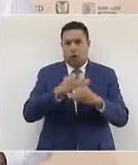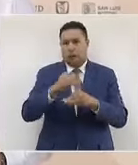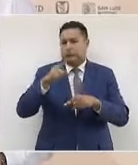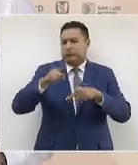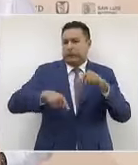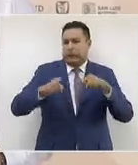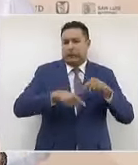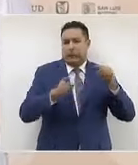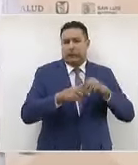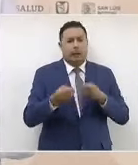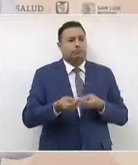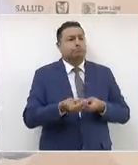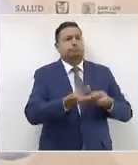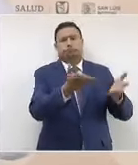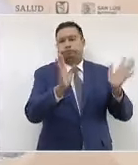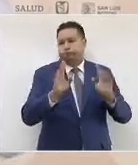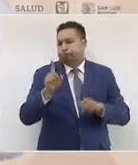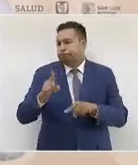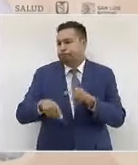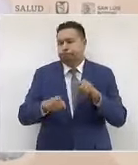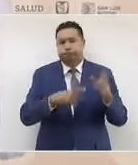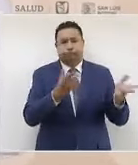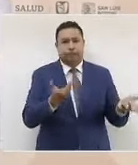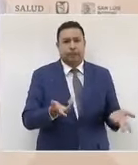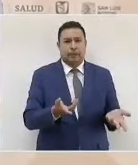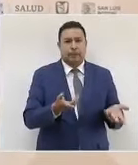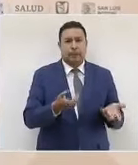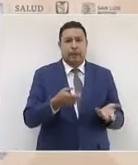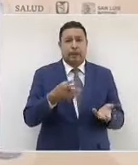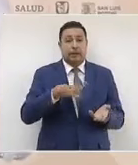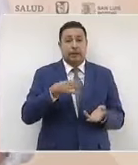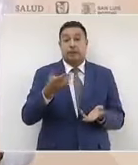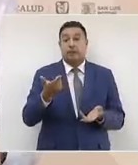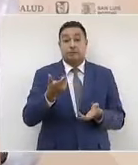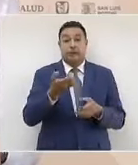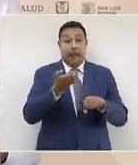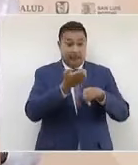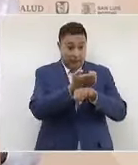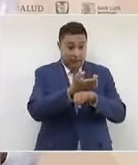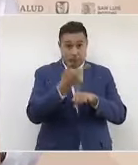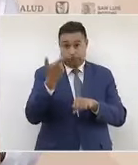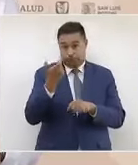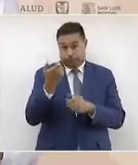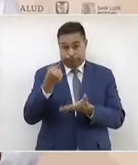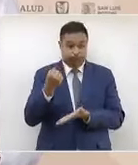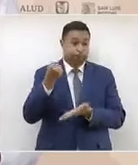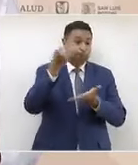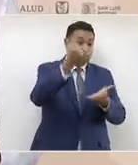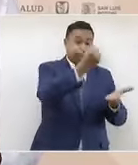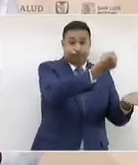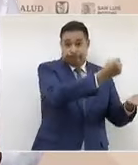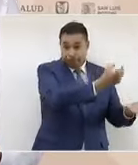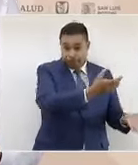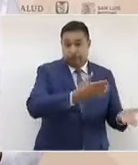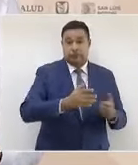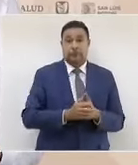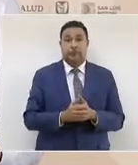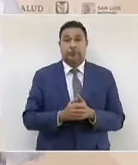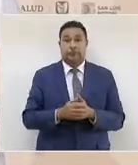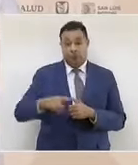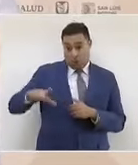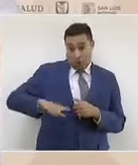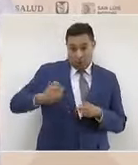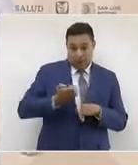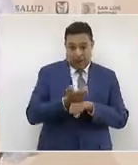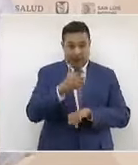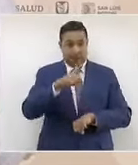descentralizó y se mandaba el dinero a los estados y no en todos los casos los